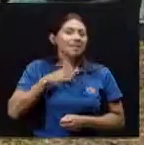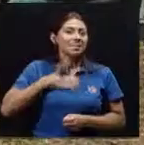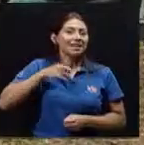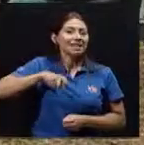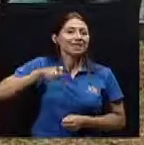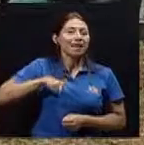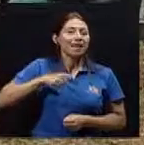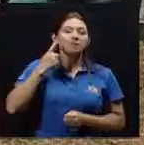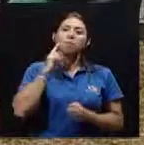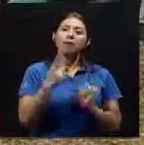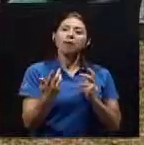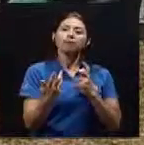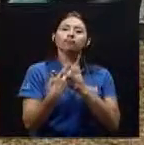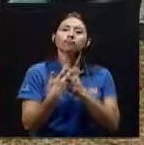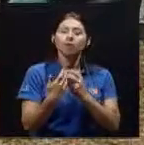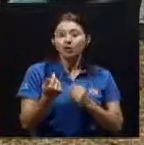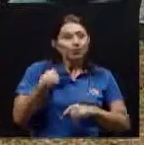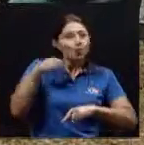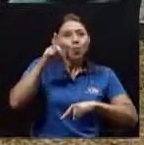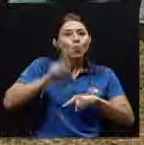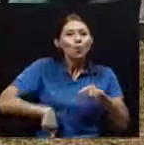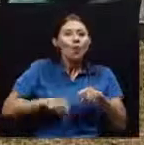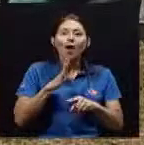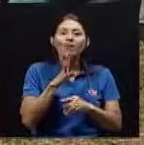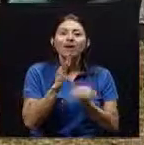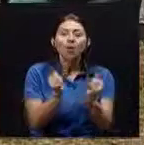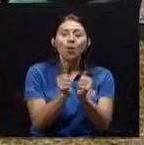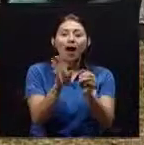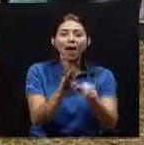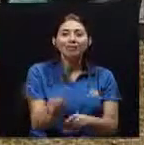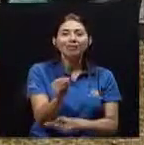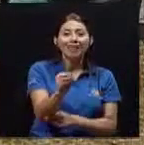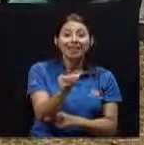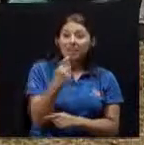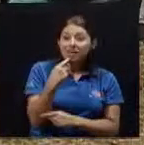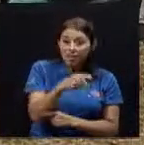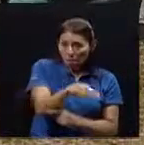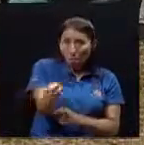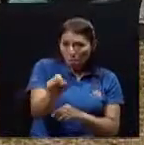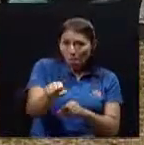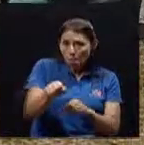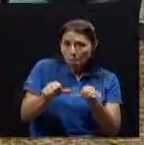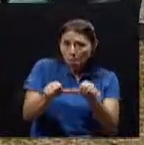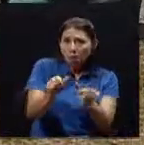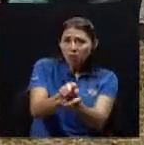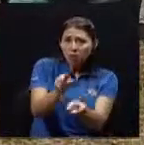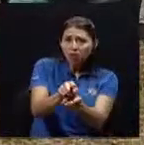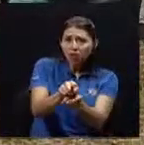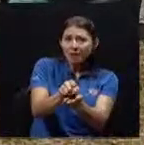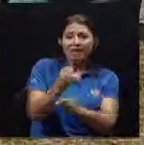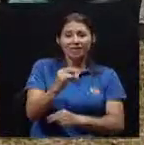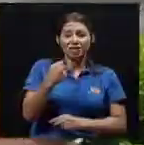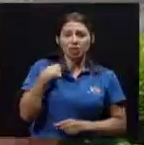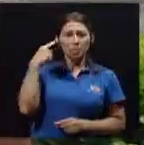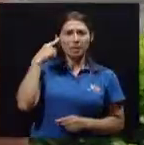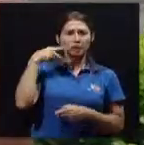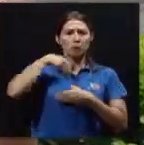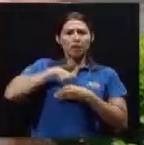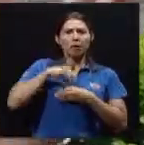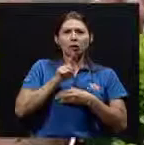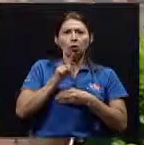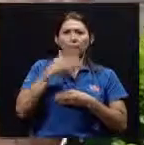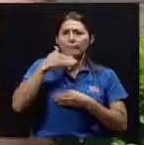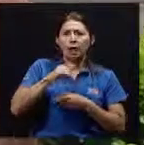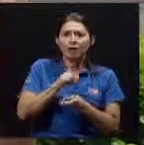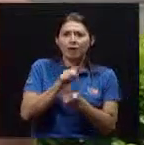población. Yo no puedo decirle a un adolescente, tenga relaciones, si yo dentro de mi creencia digo, no, eso es malo. Entonces, tengo